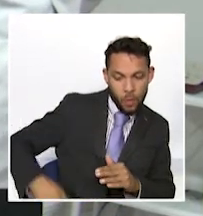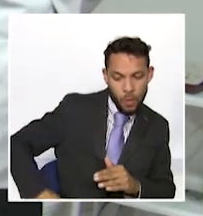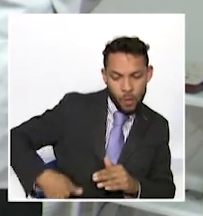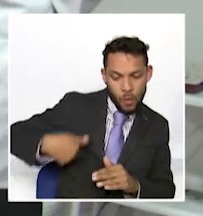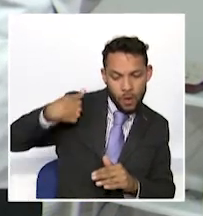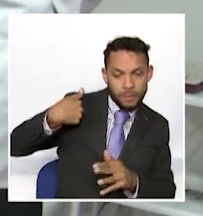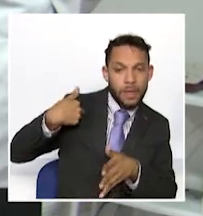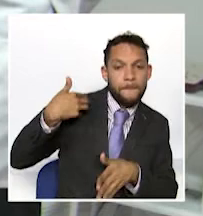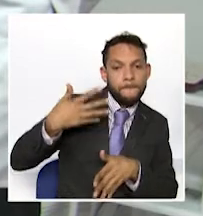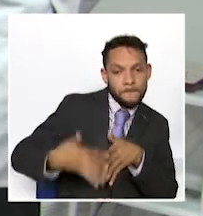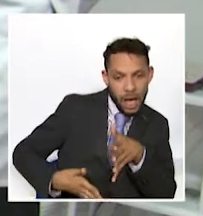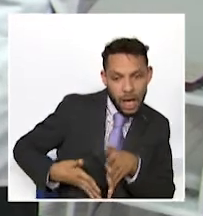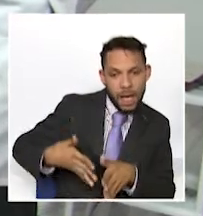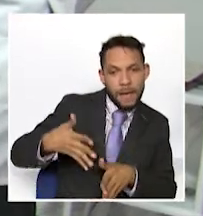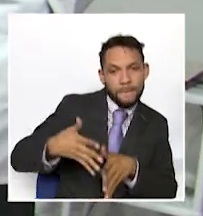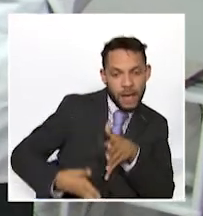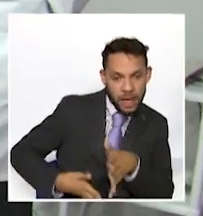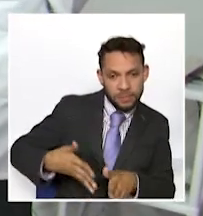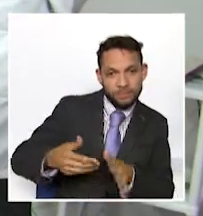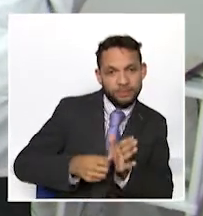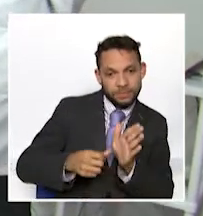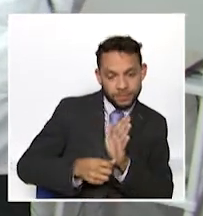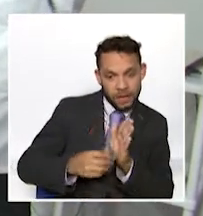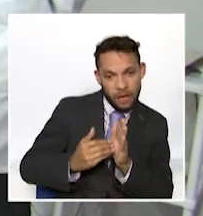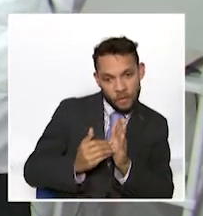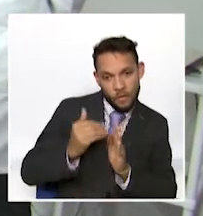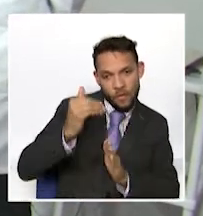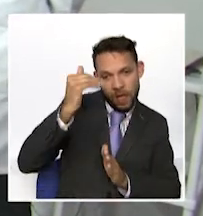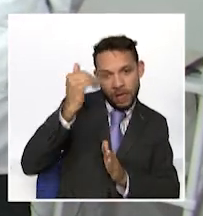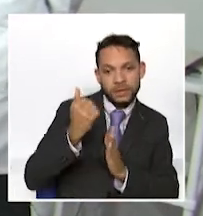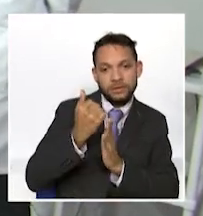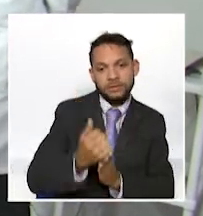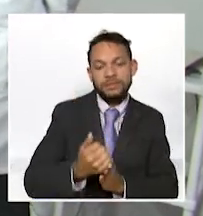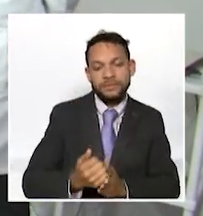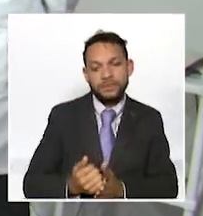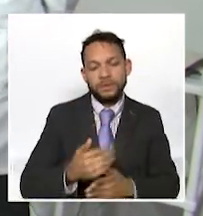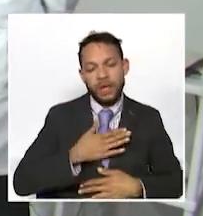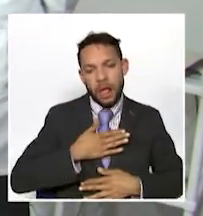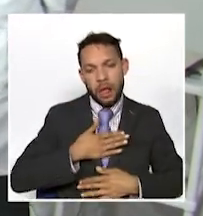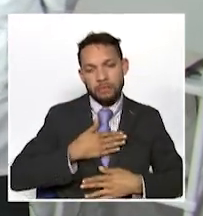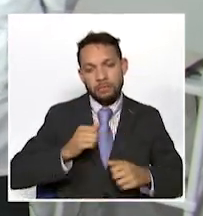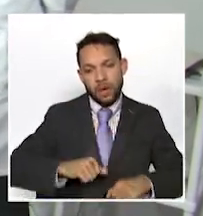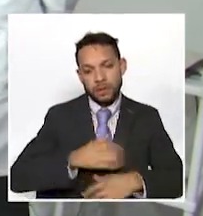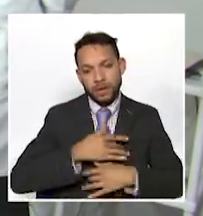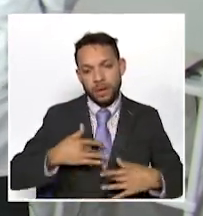y poco a poco poder lograr en ella la mejoría que está buscando.